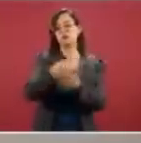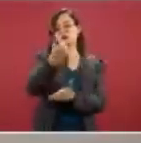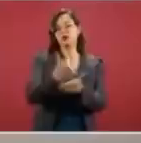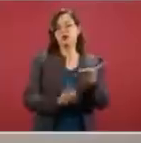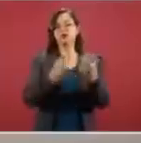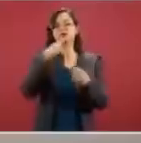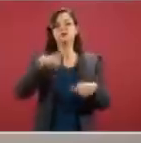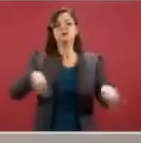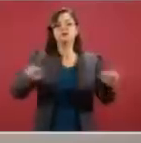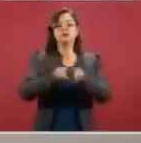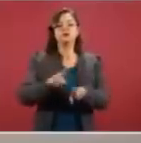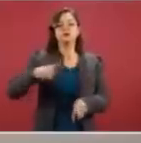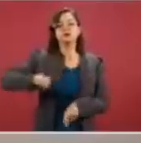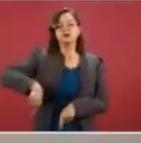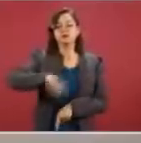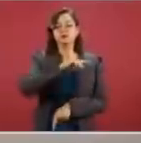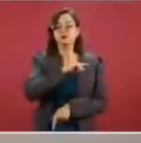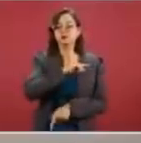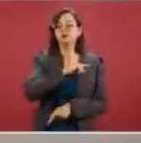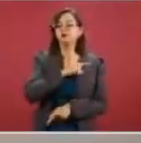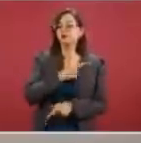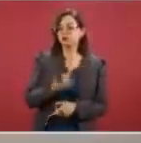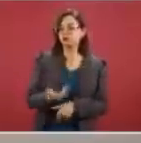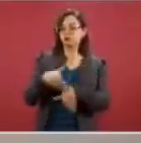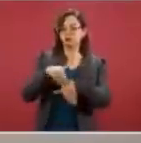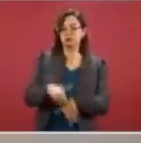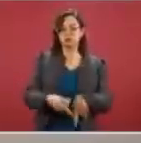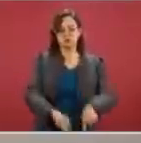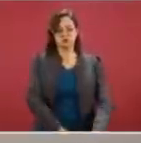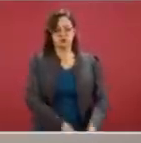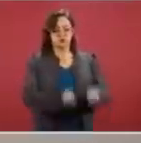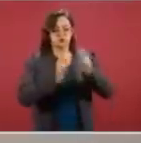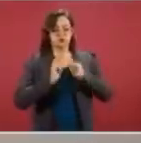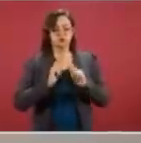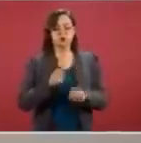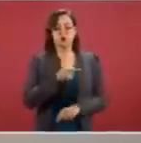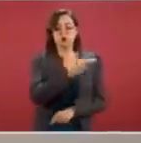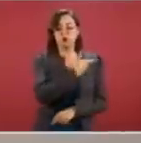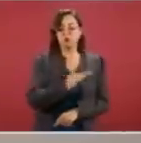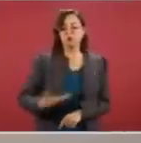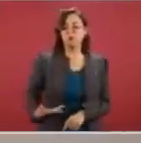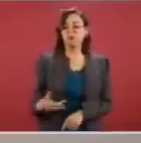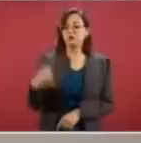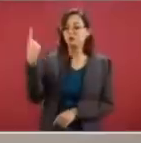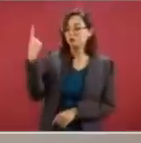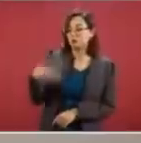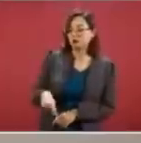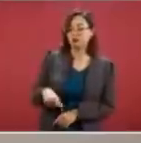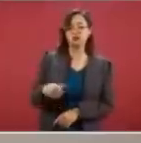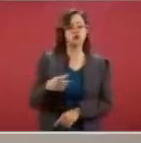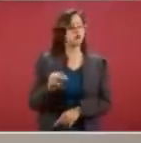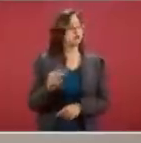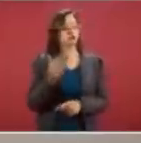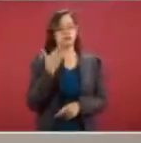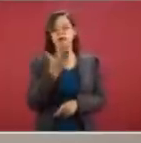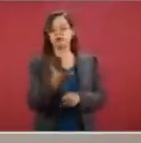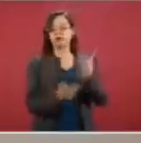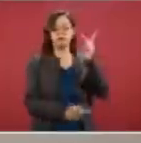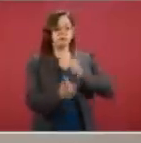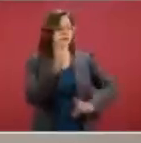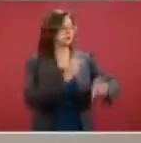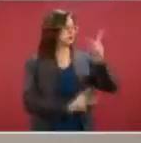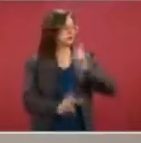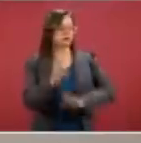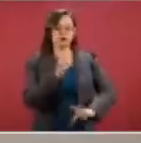a estar nosotros tomándolos. Tenemos el mandato por el lado del señor presidente de no tomar deuda, de tratar de cuidar